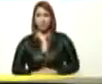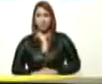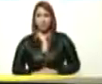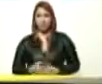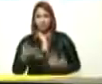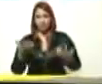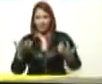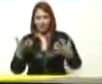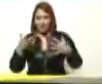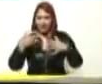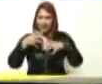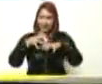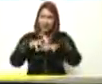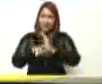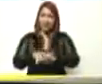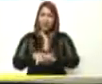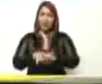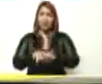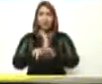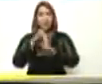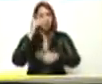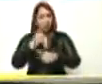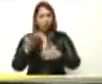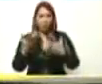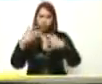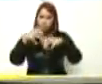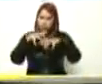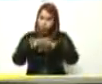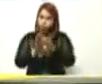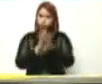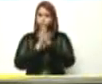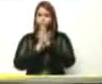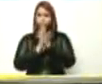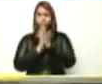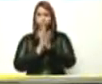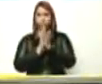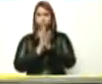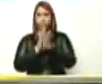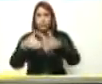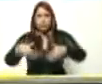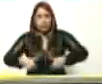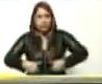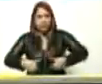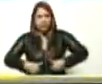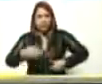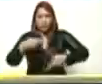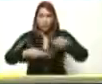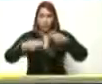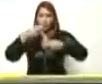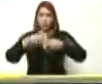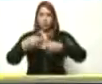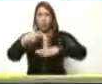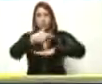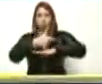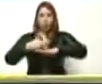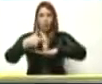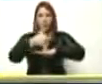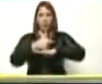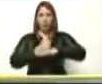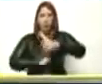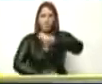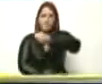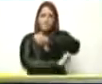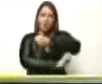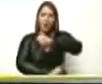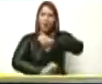integrarnos, compañero, integrarnos, en el esfuerzo, de construir, un gobierno, desde las bases,